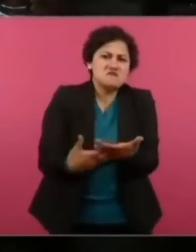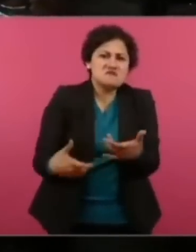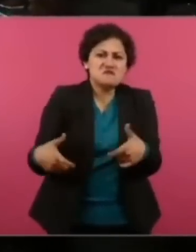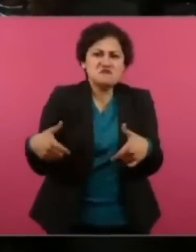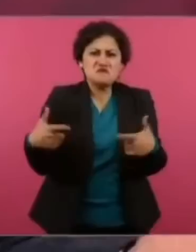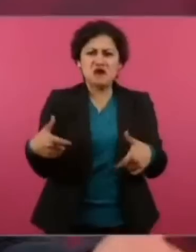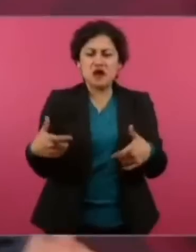No se puede.